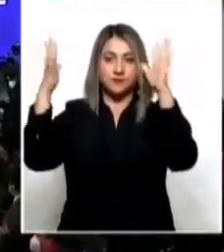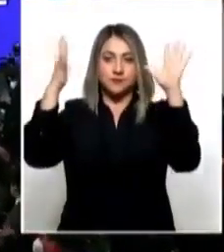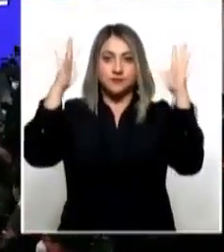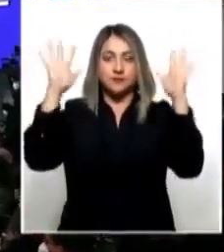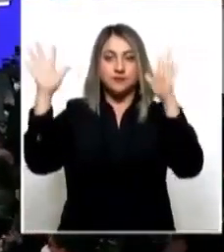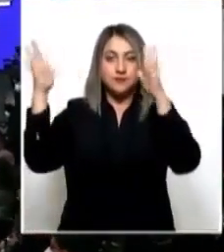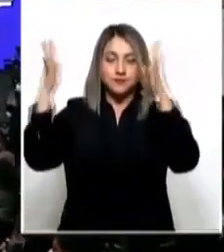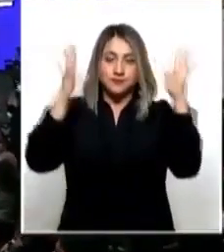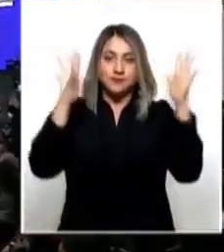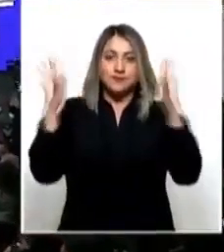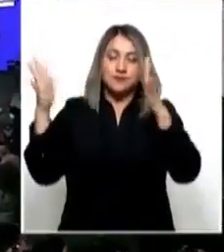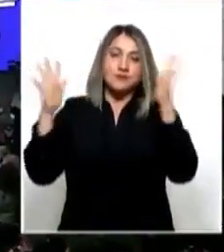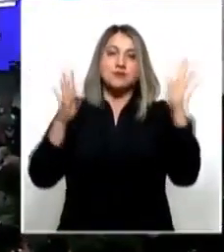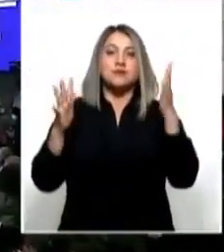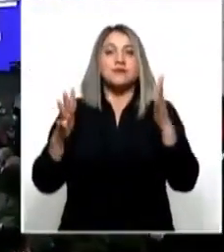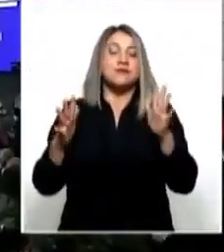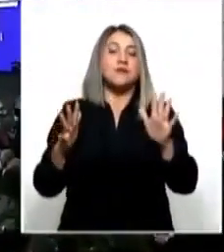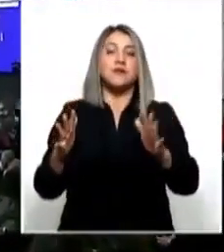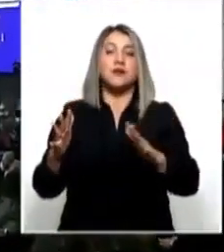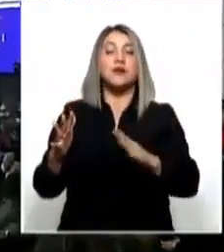para el cumplimiento de este mandato,